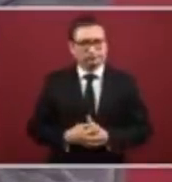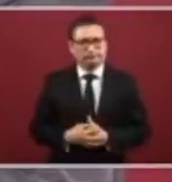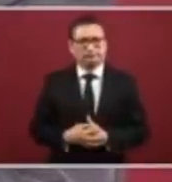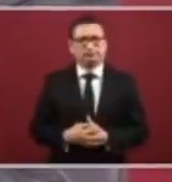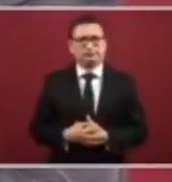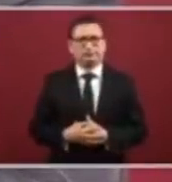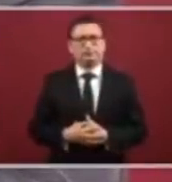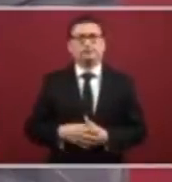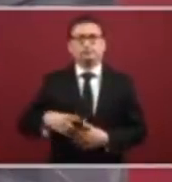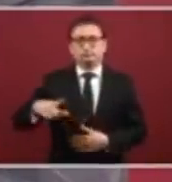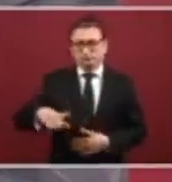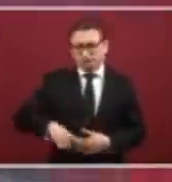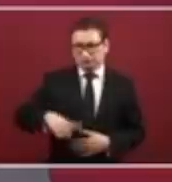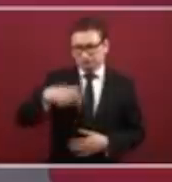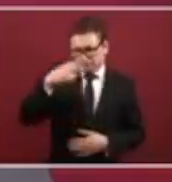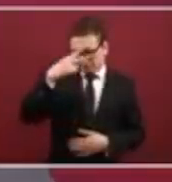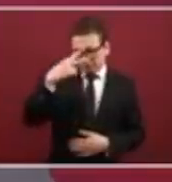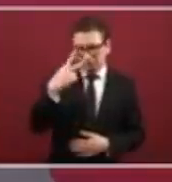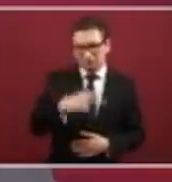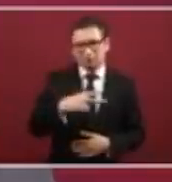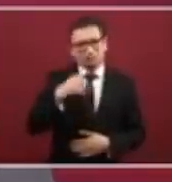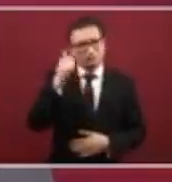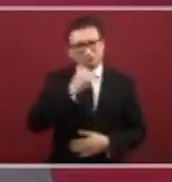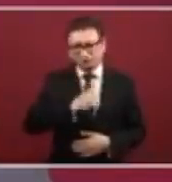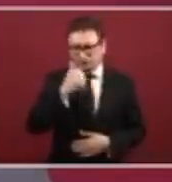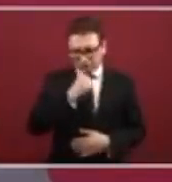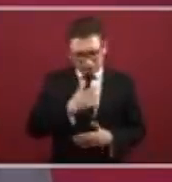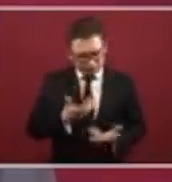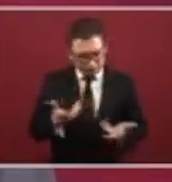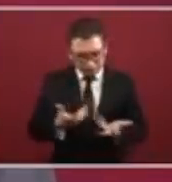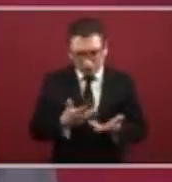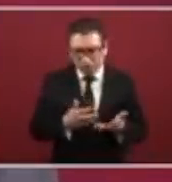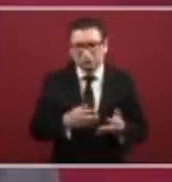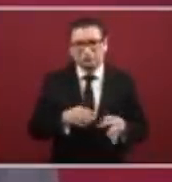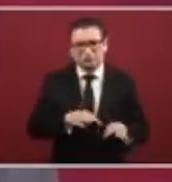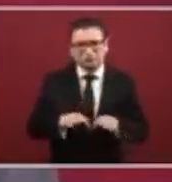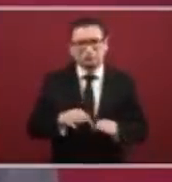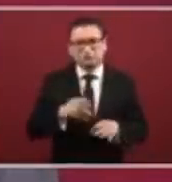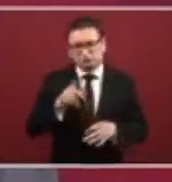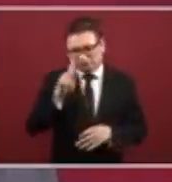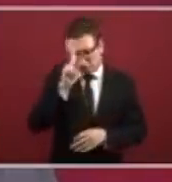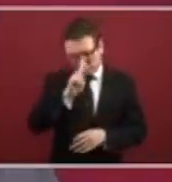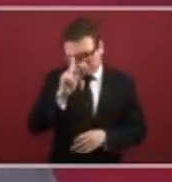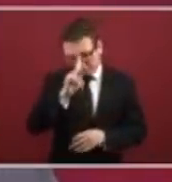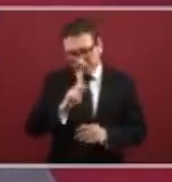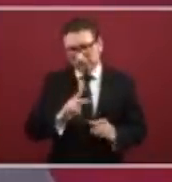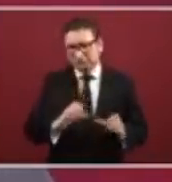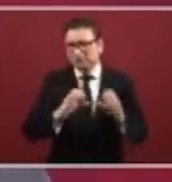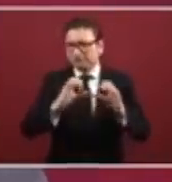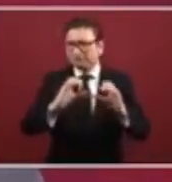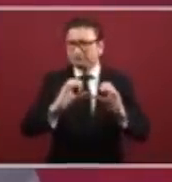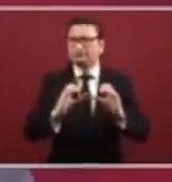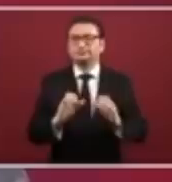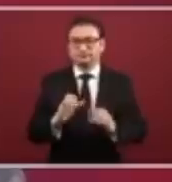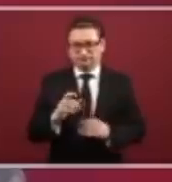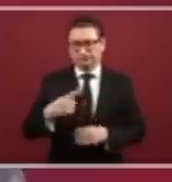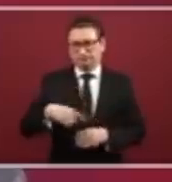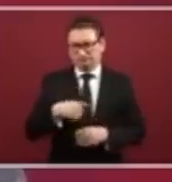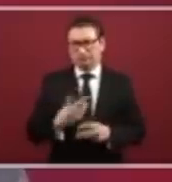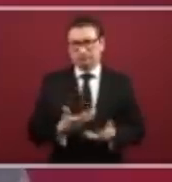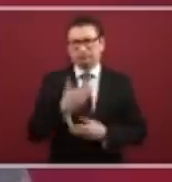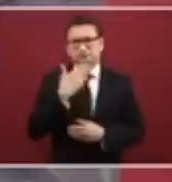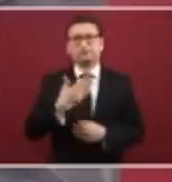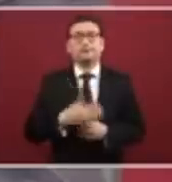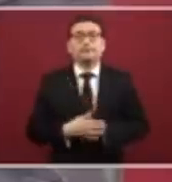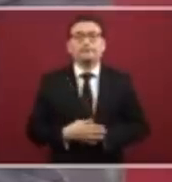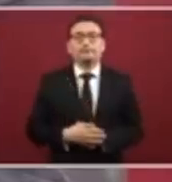el gobierno de México tiene que actuar con mucha prudencia, lo estamos haciendo. Estamos haciendo labor